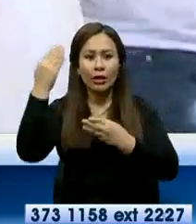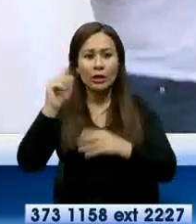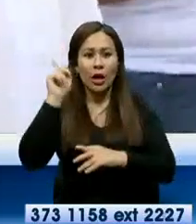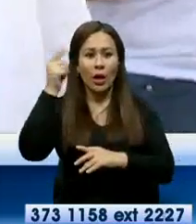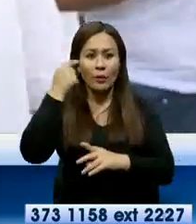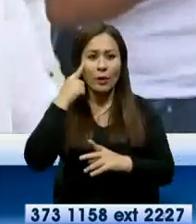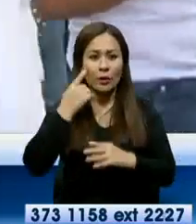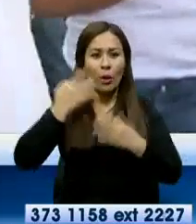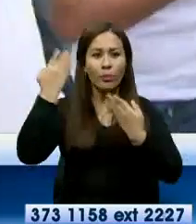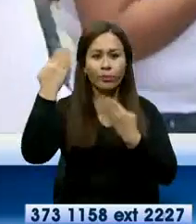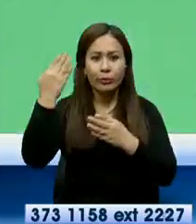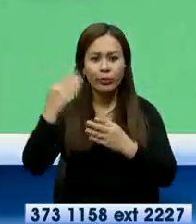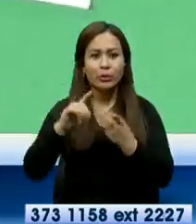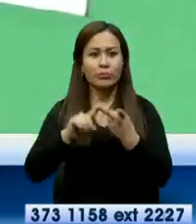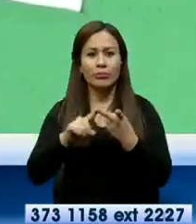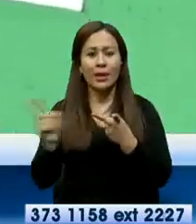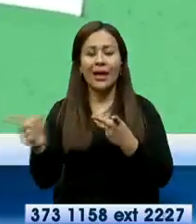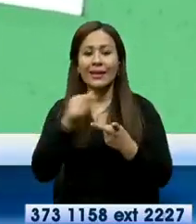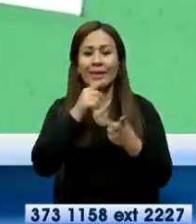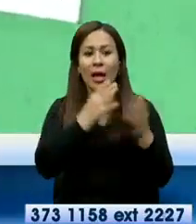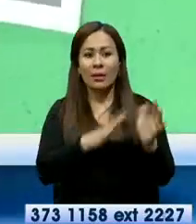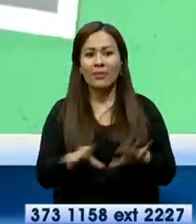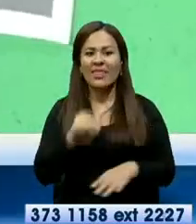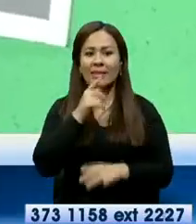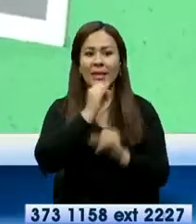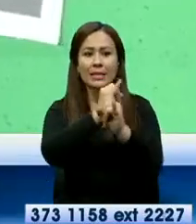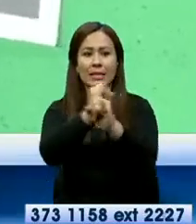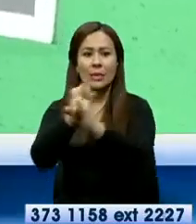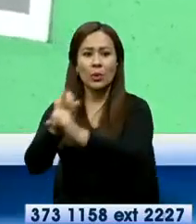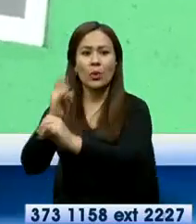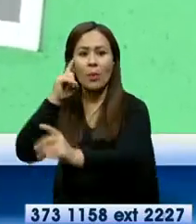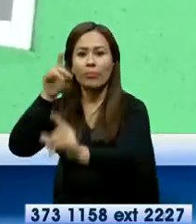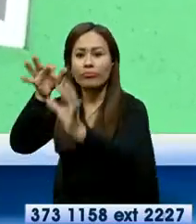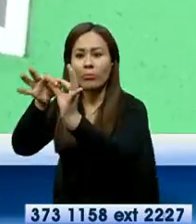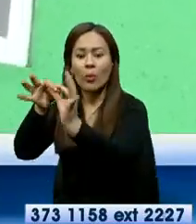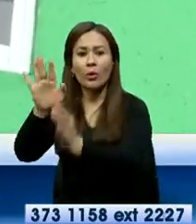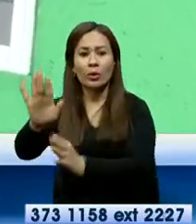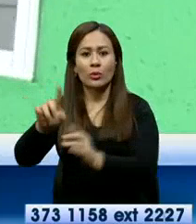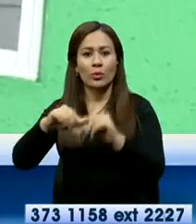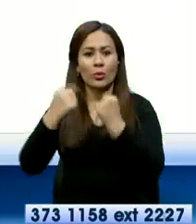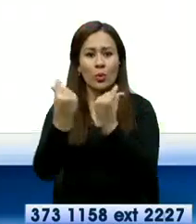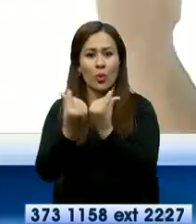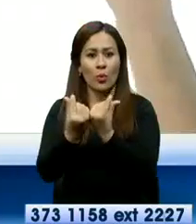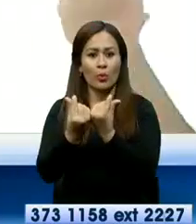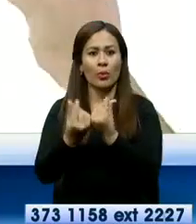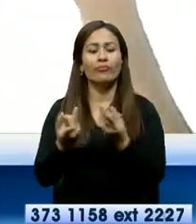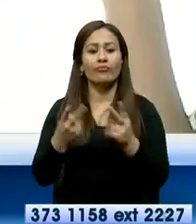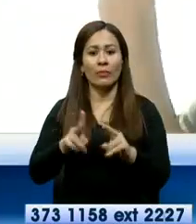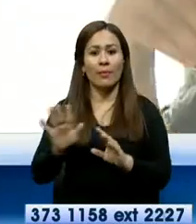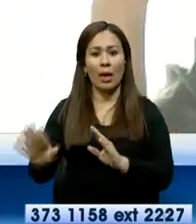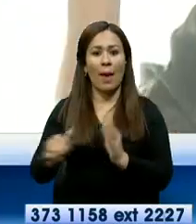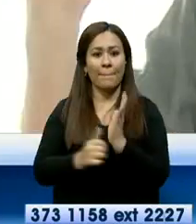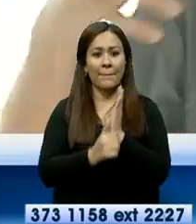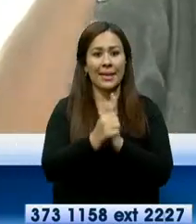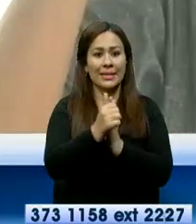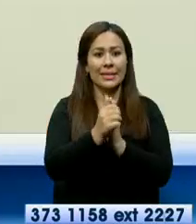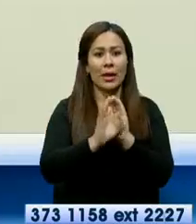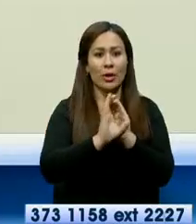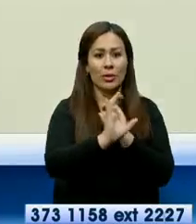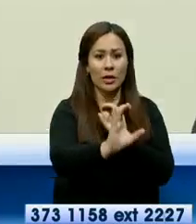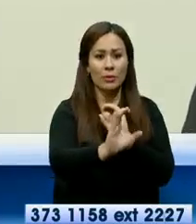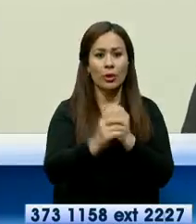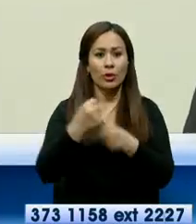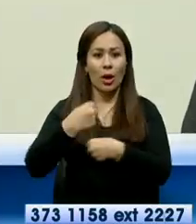y acciones emprendidas por las instituciones vinculadas a este sector, entre ellas los Ministerios de Transporte y